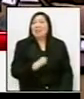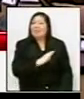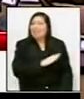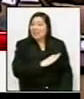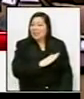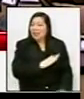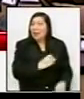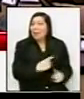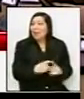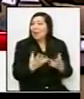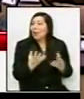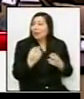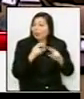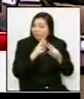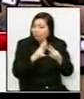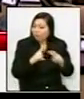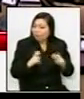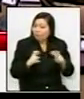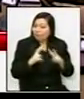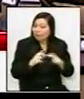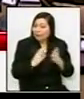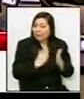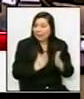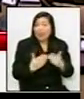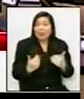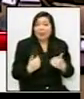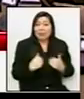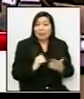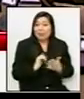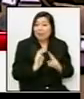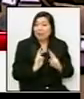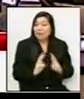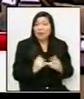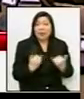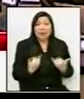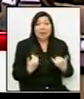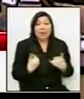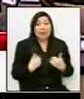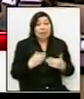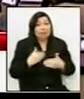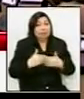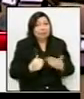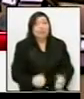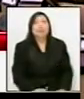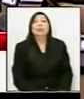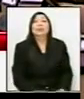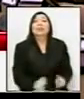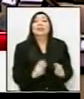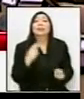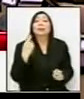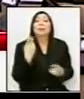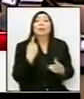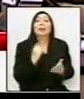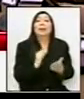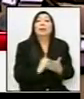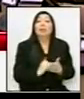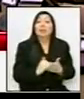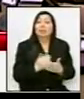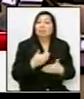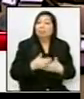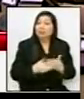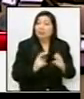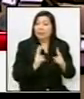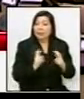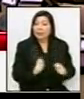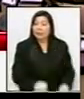personas y que lo hemos investigado adecuadamente. Y eso es lo que tenemos que evitar. Entonces, acá tenemos que hacer un poco el tema político para ceñirnos un poco al